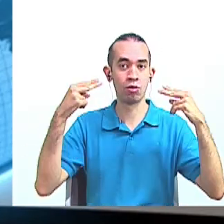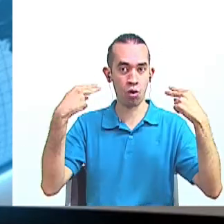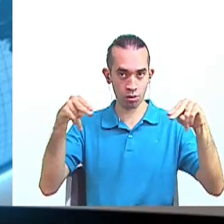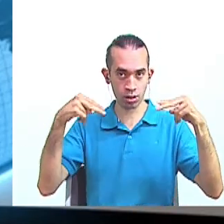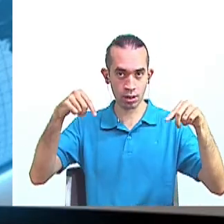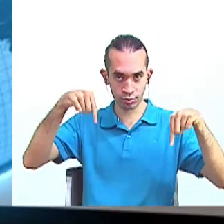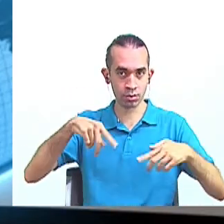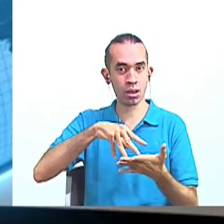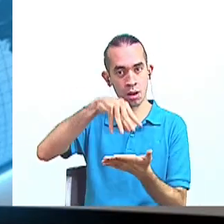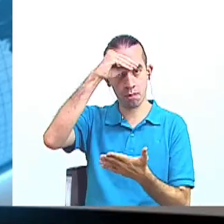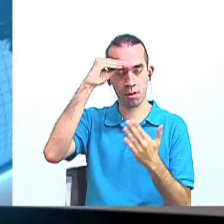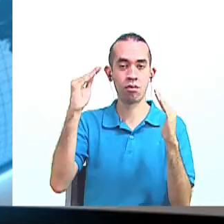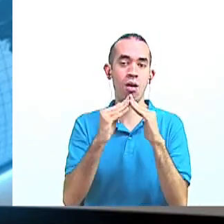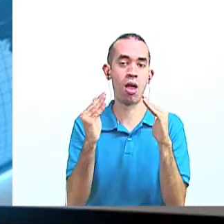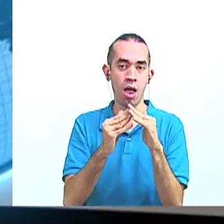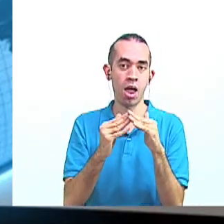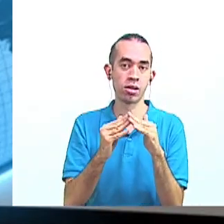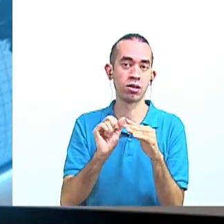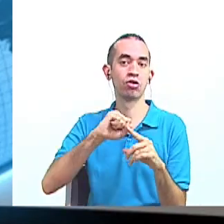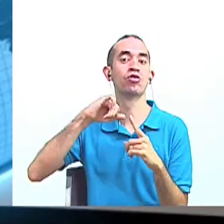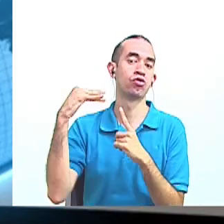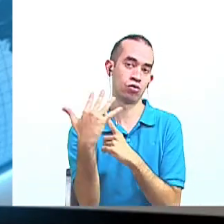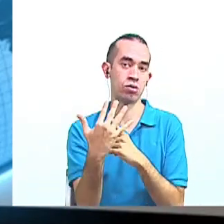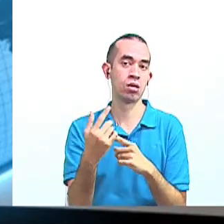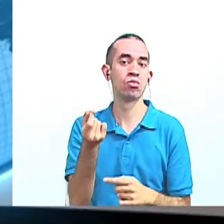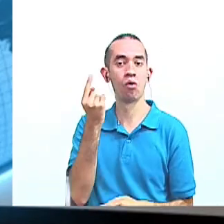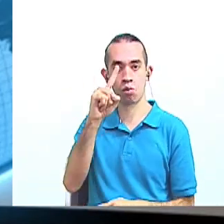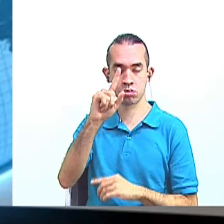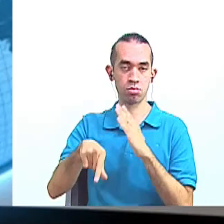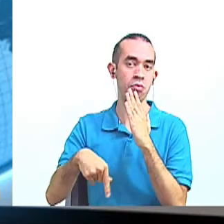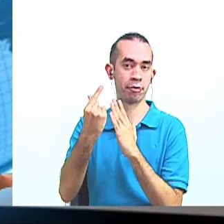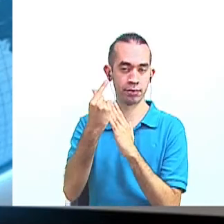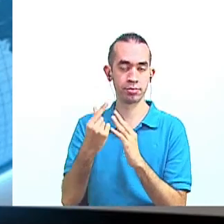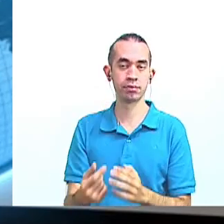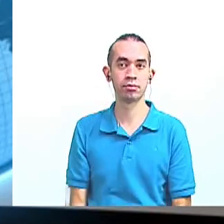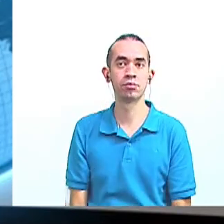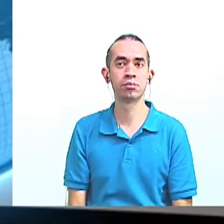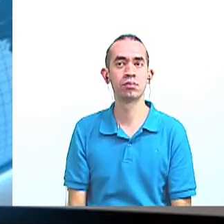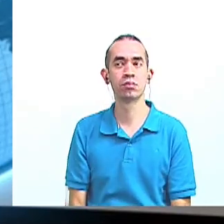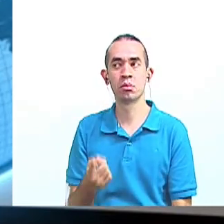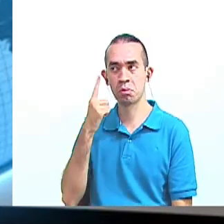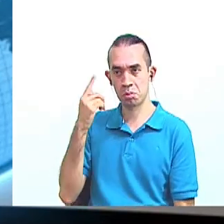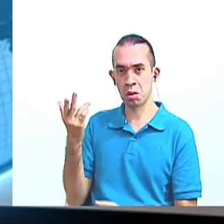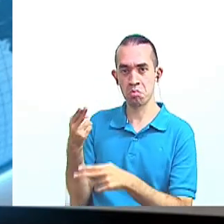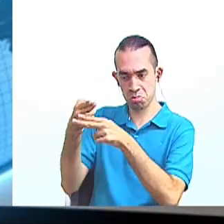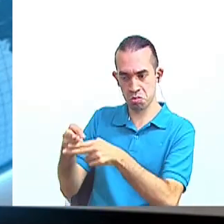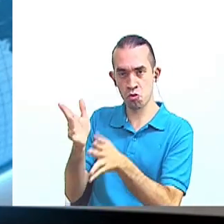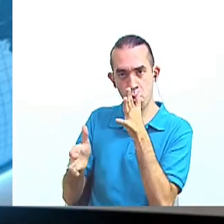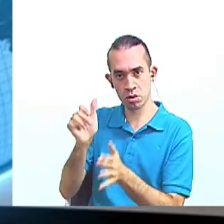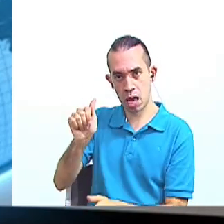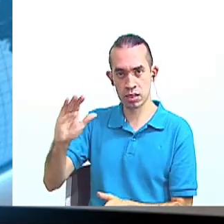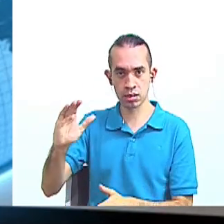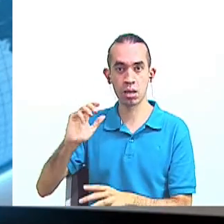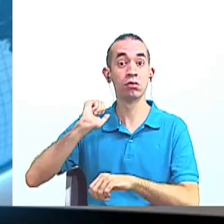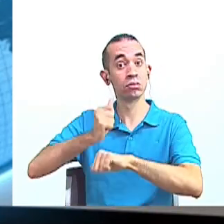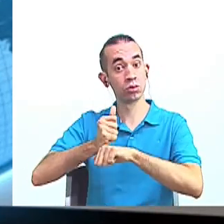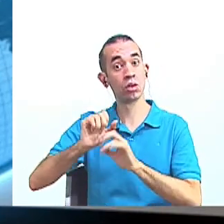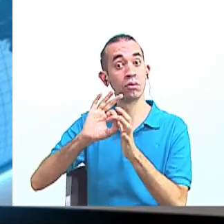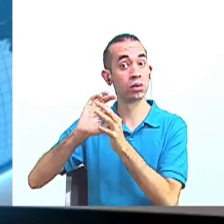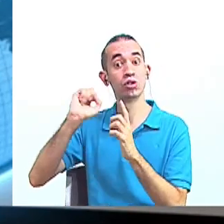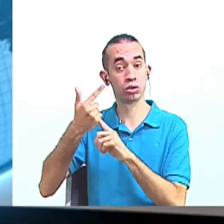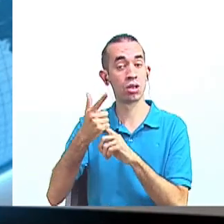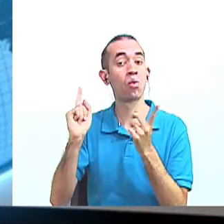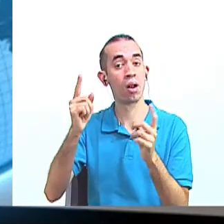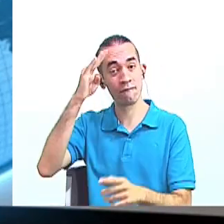noticiero de Aprendo en Casa en Estudios Sociales en 11º año. AC ya tiene su nombre por ahí, tiene su red social, por cierto, su